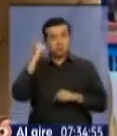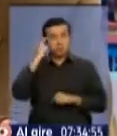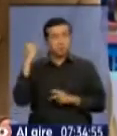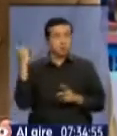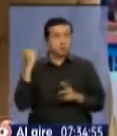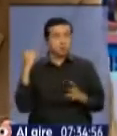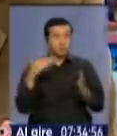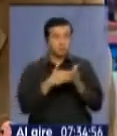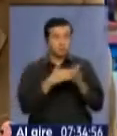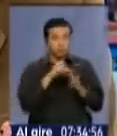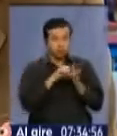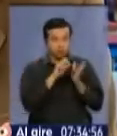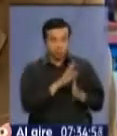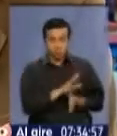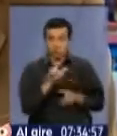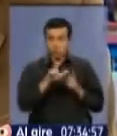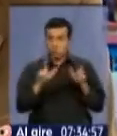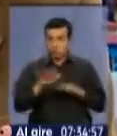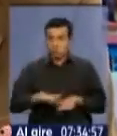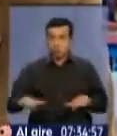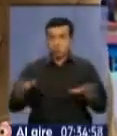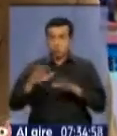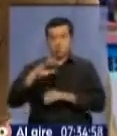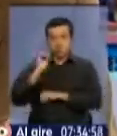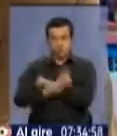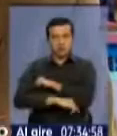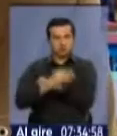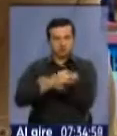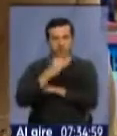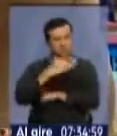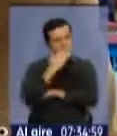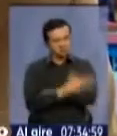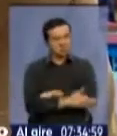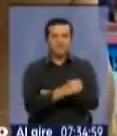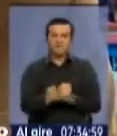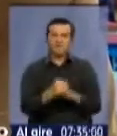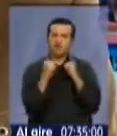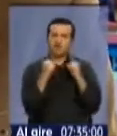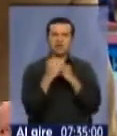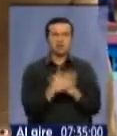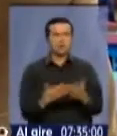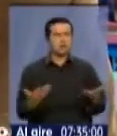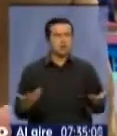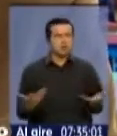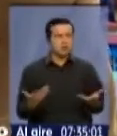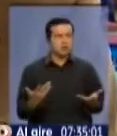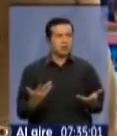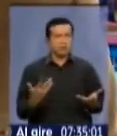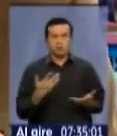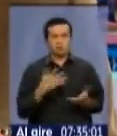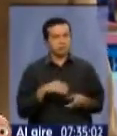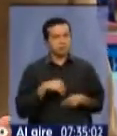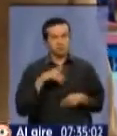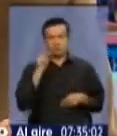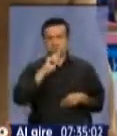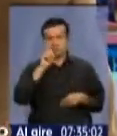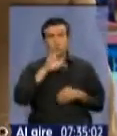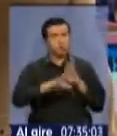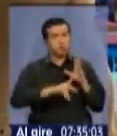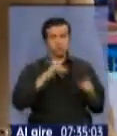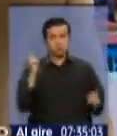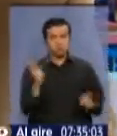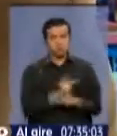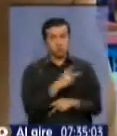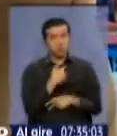hace un daño a la ciudadanía. La ciudadanía también tiene que ser drástico con ese tema. Tiene que ser drástico porque nadie hay que dejar espacios abiertos porque corrupción es